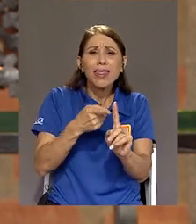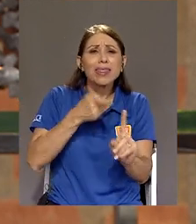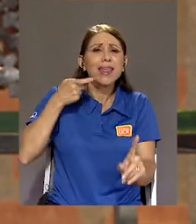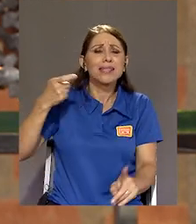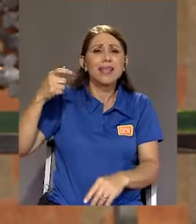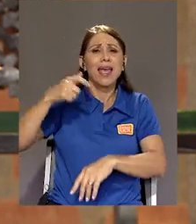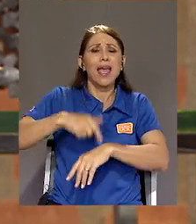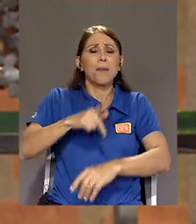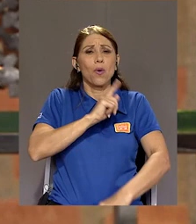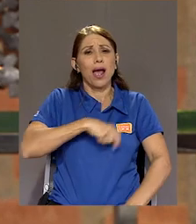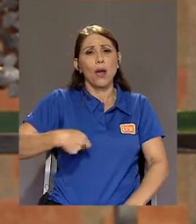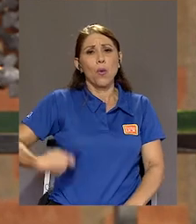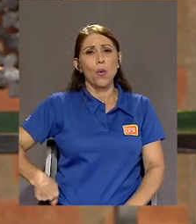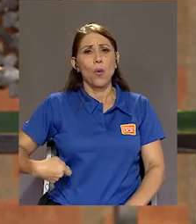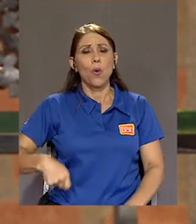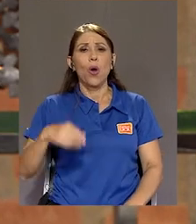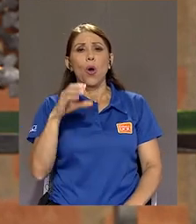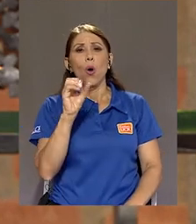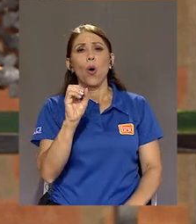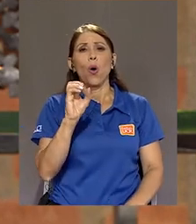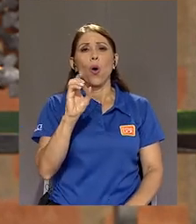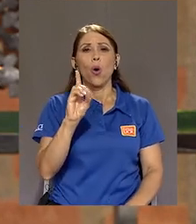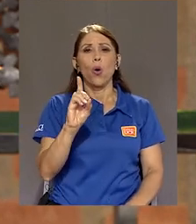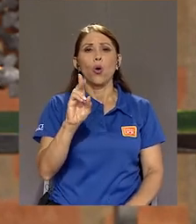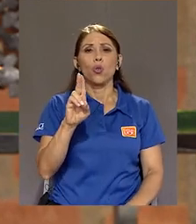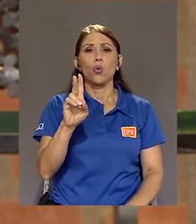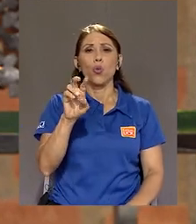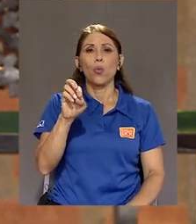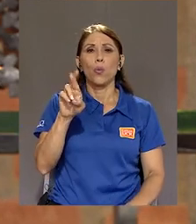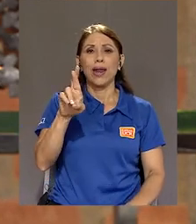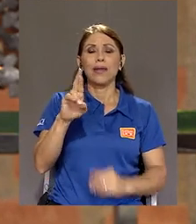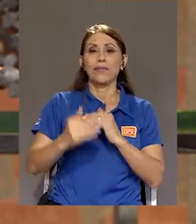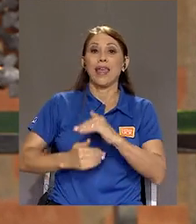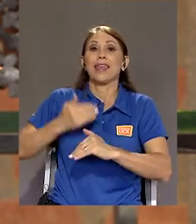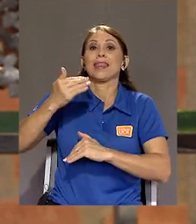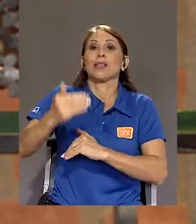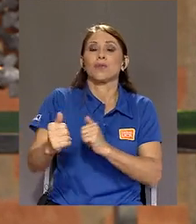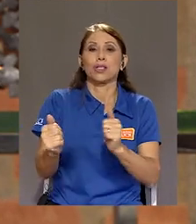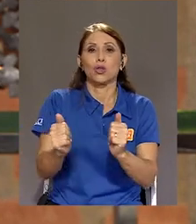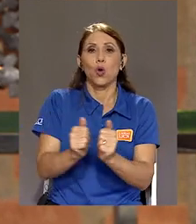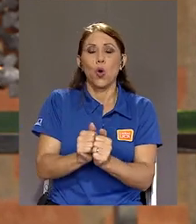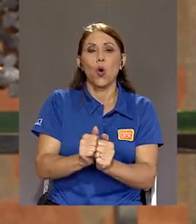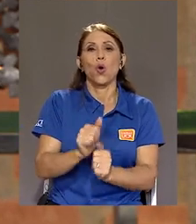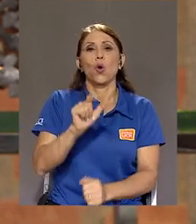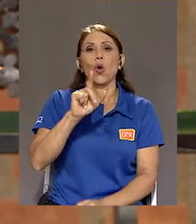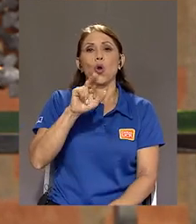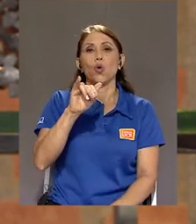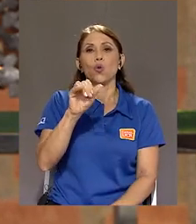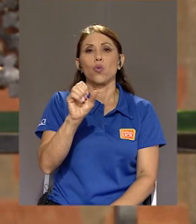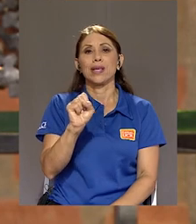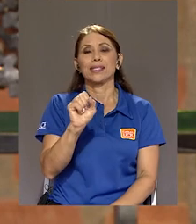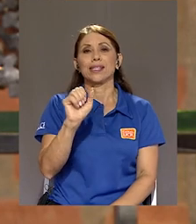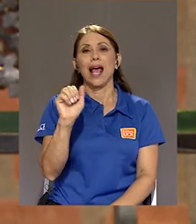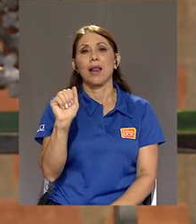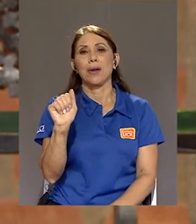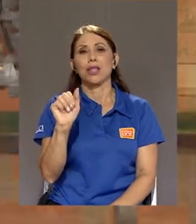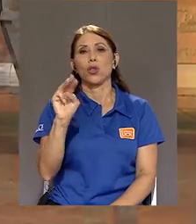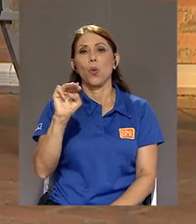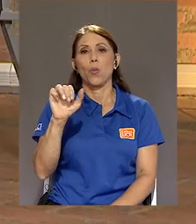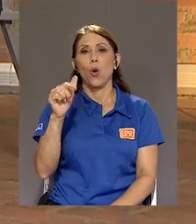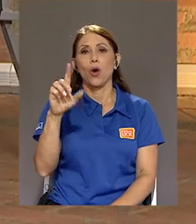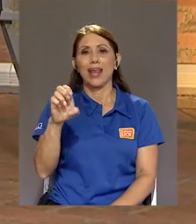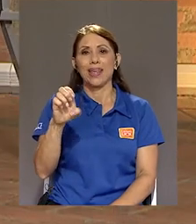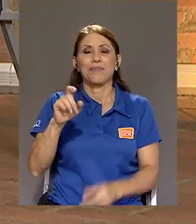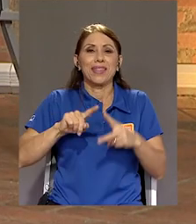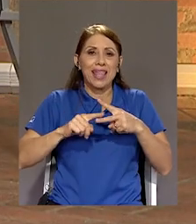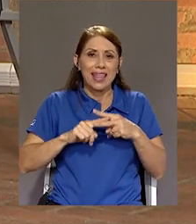Oduber, imagínense, Juan Rafael. Después, en Luis Alberto Monge, se intentó otro proceso similar. Con José